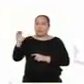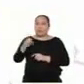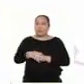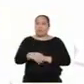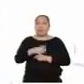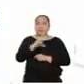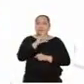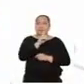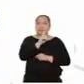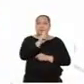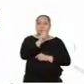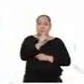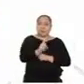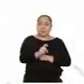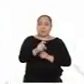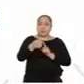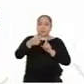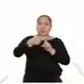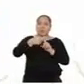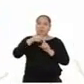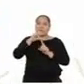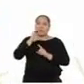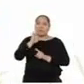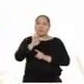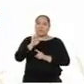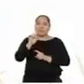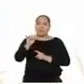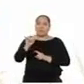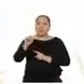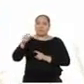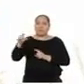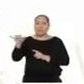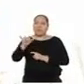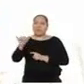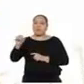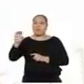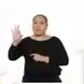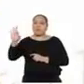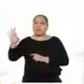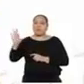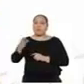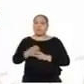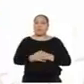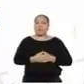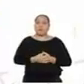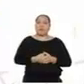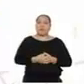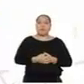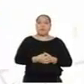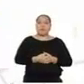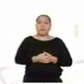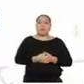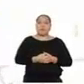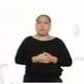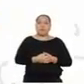Y D por X más E por Y es igual a F.